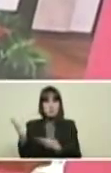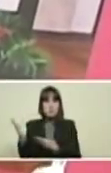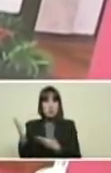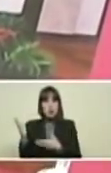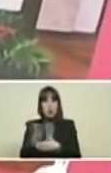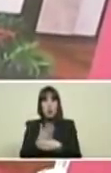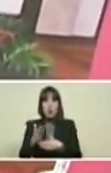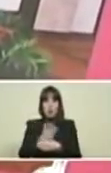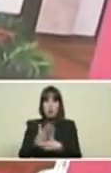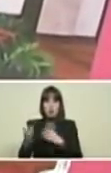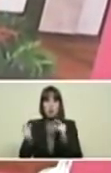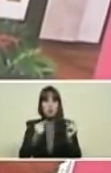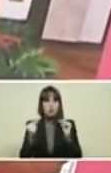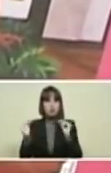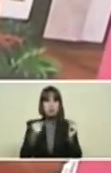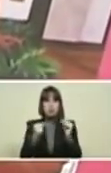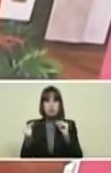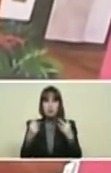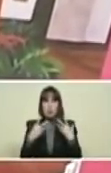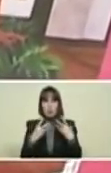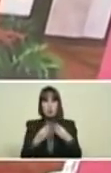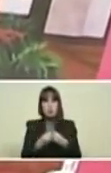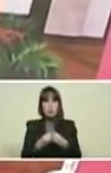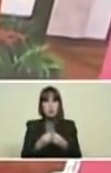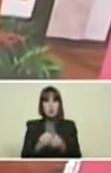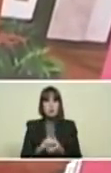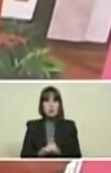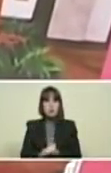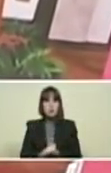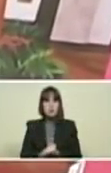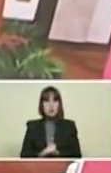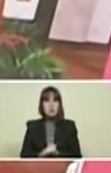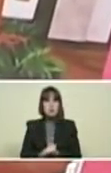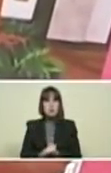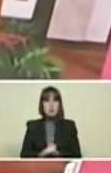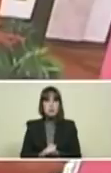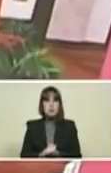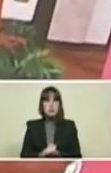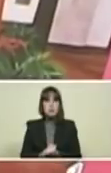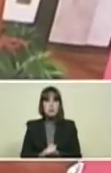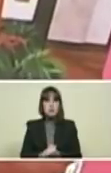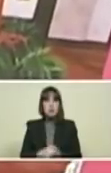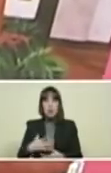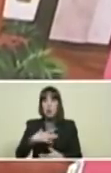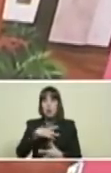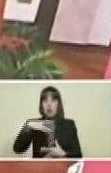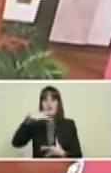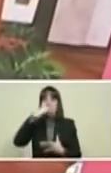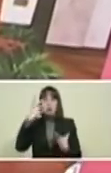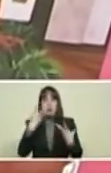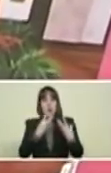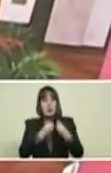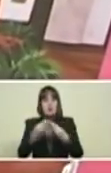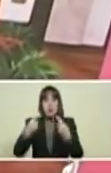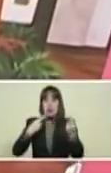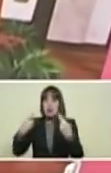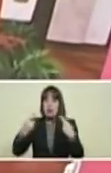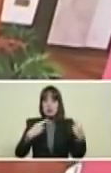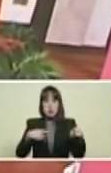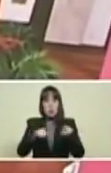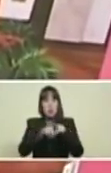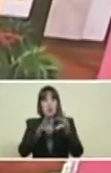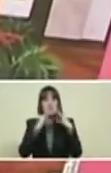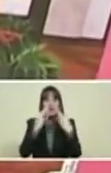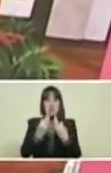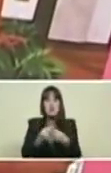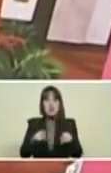compartimos conversaciones en un espíritu de relación familiar, de relación de